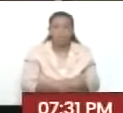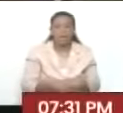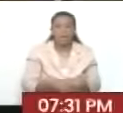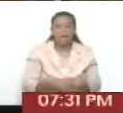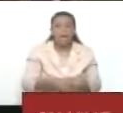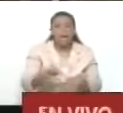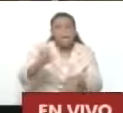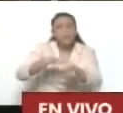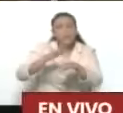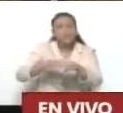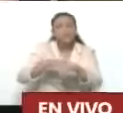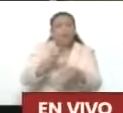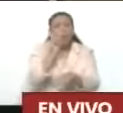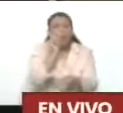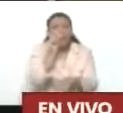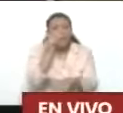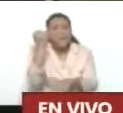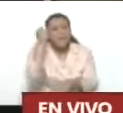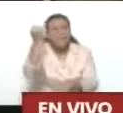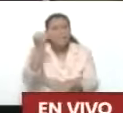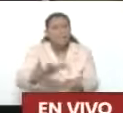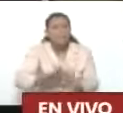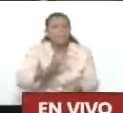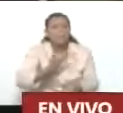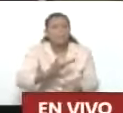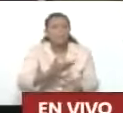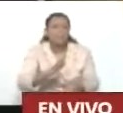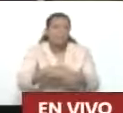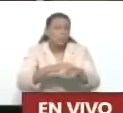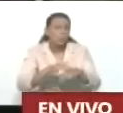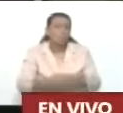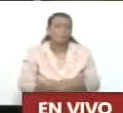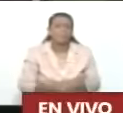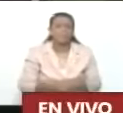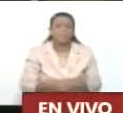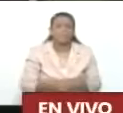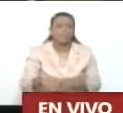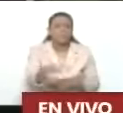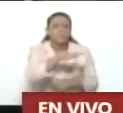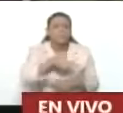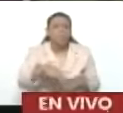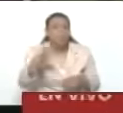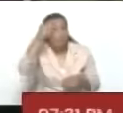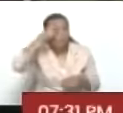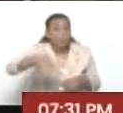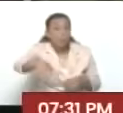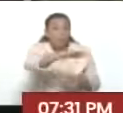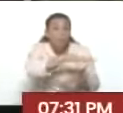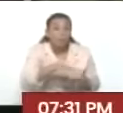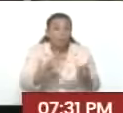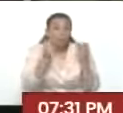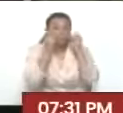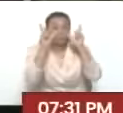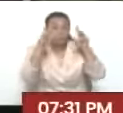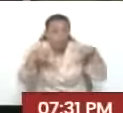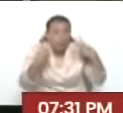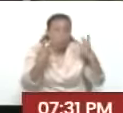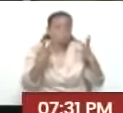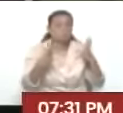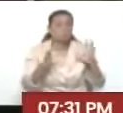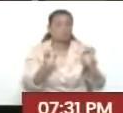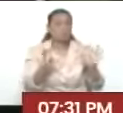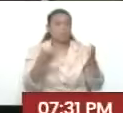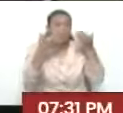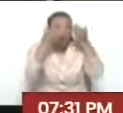autor, presidente, que tiene una idea importante, y es, él dice que hay momentos en donde los pueblos despiertan y